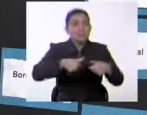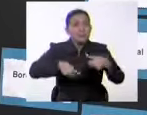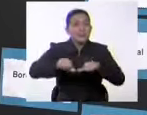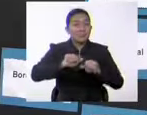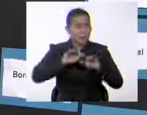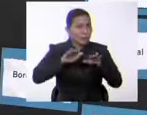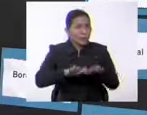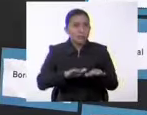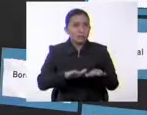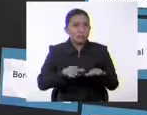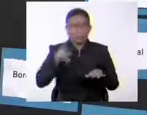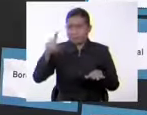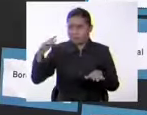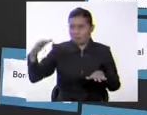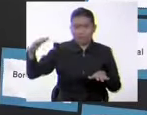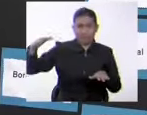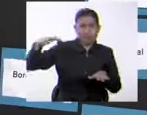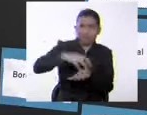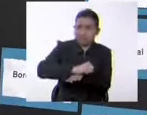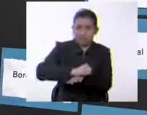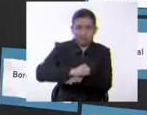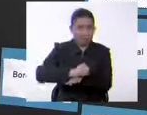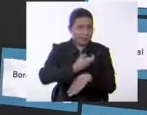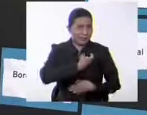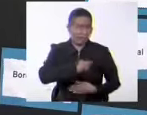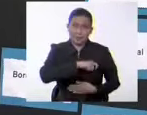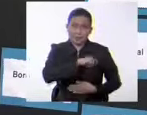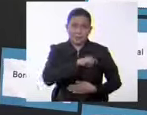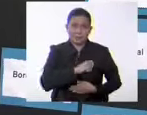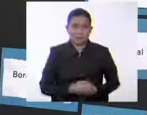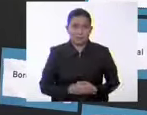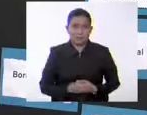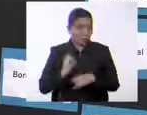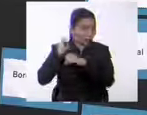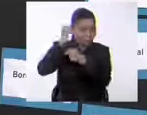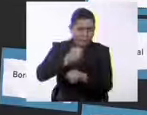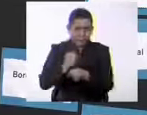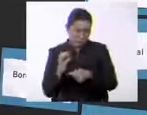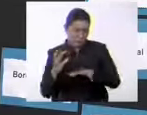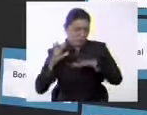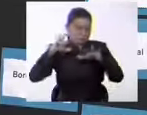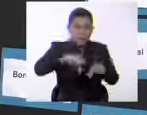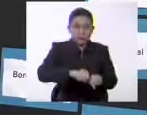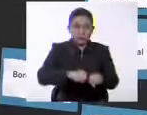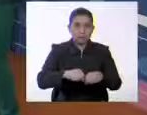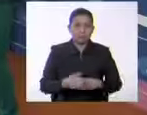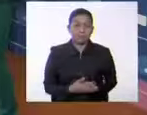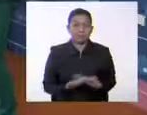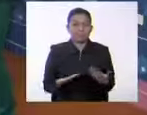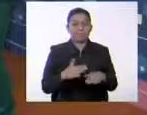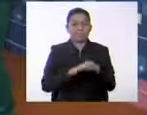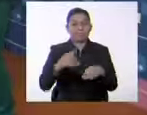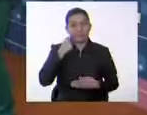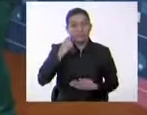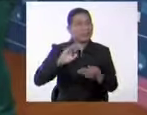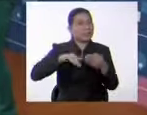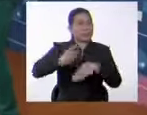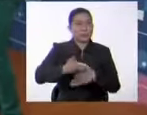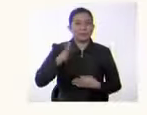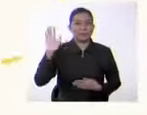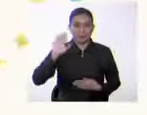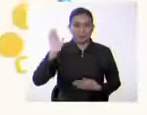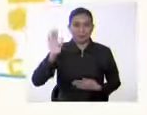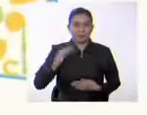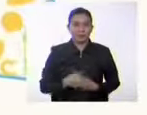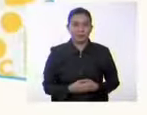lo tanto fuimos invadidos por los españoles. Así que por hoy esto ha sido todo, nos vemos a la próxima, adiós.